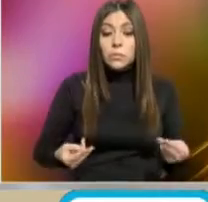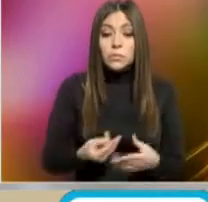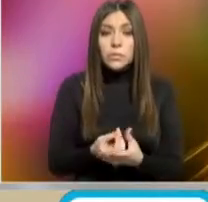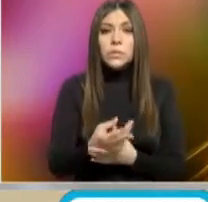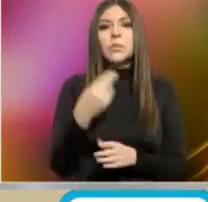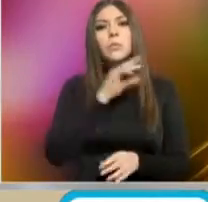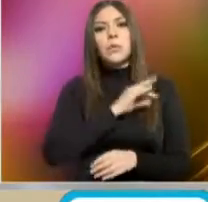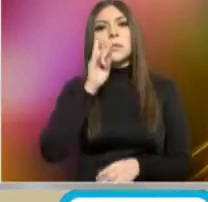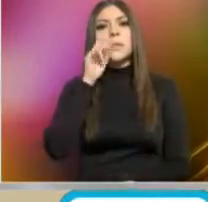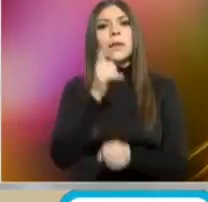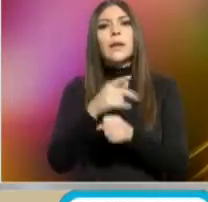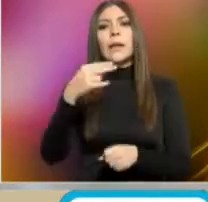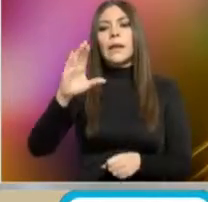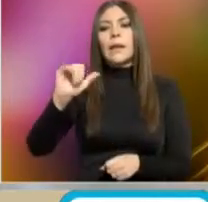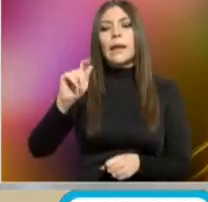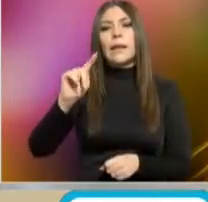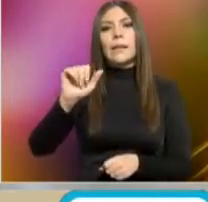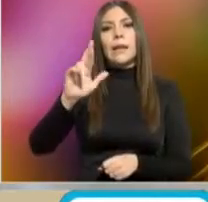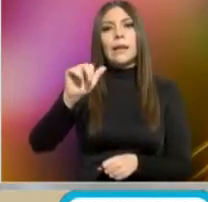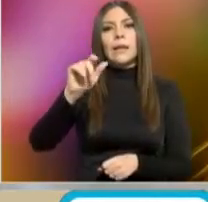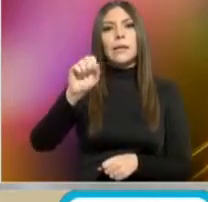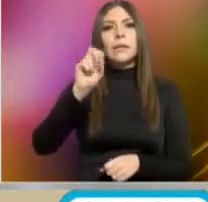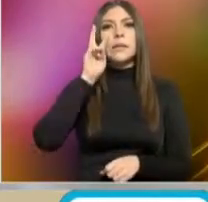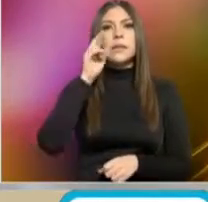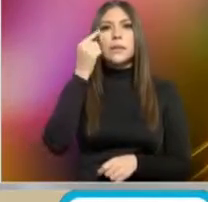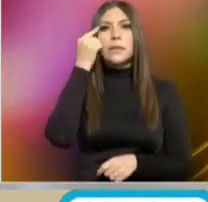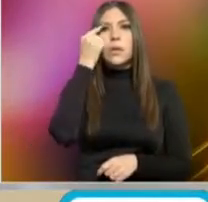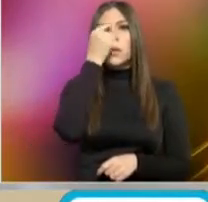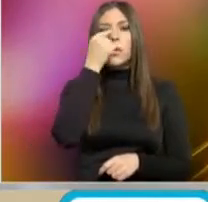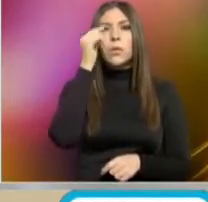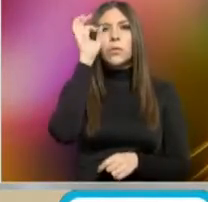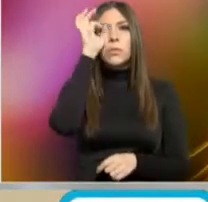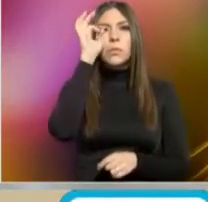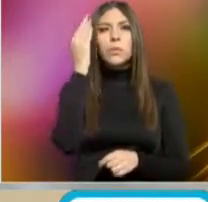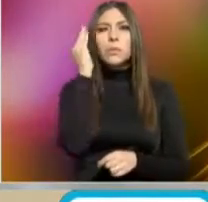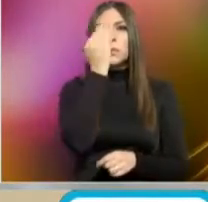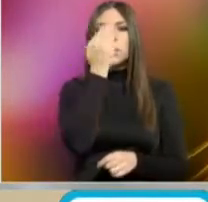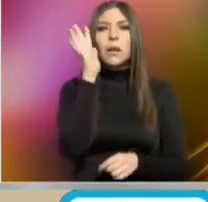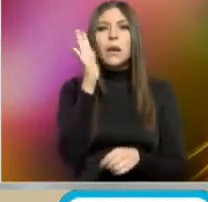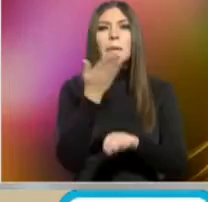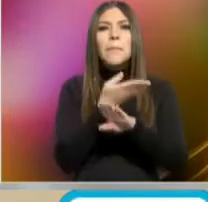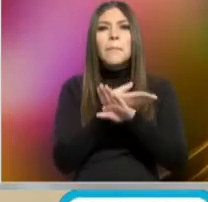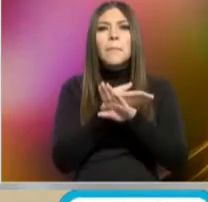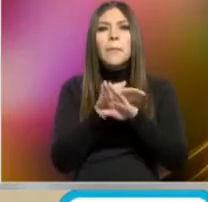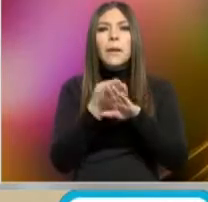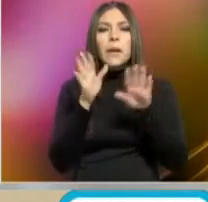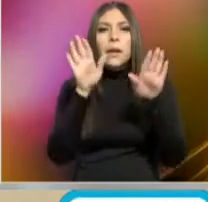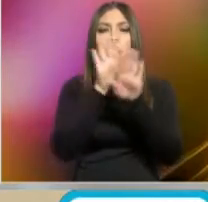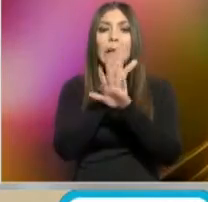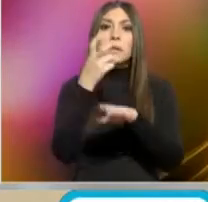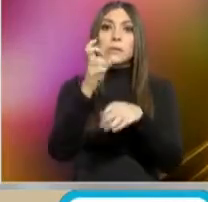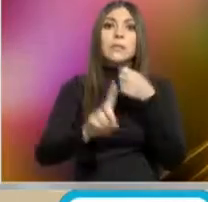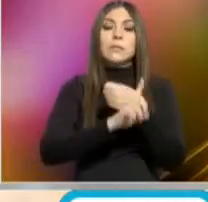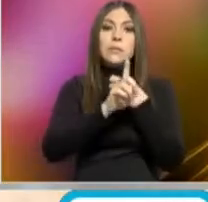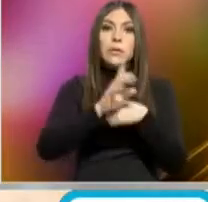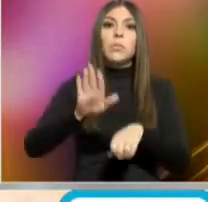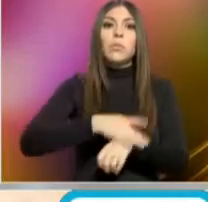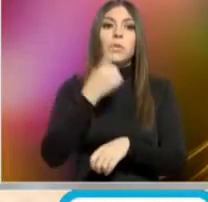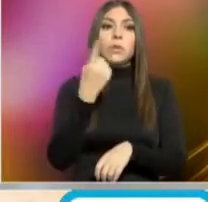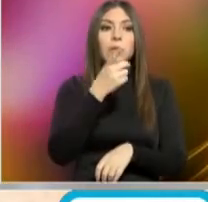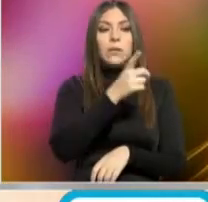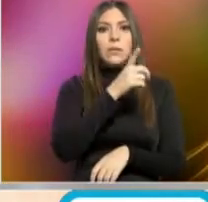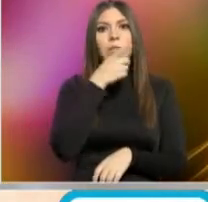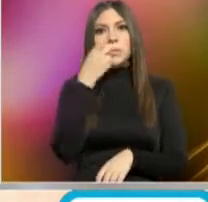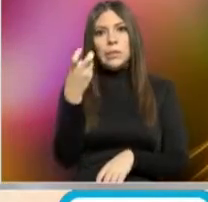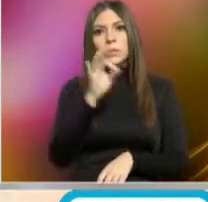les platicaba. Si ves que el reflejo de la pupila de tu hijo es blanco, es un foco de alarma, hay que Ok. investigar por qué. Puede ser una catarata en el mejor